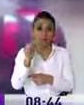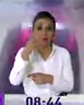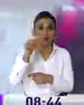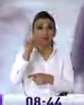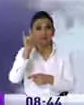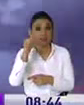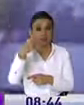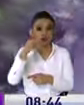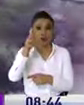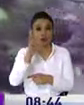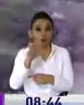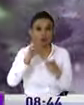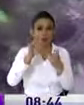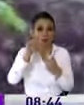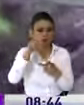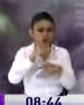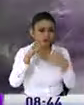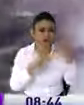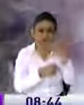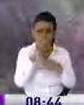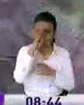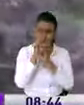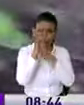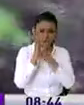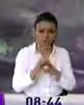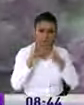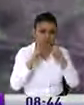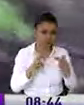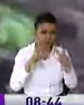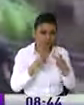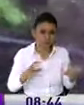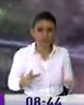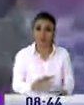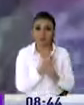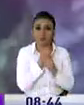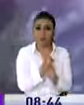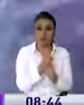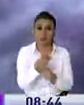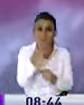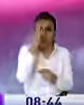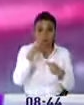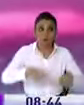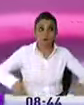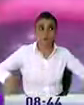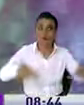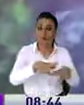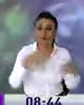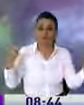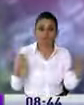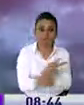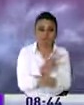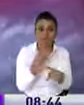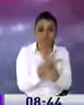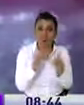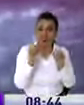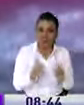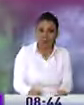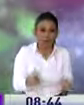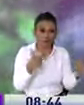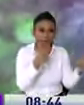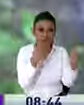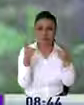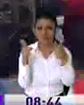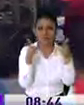cabeza agentes de la ULCO, no descuidaron ningún detalle de seguridad. Sabían que se movilizaban en zona caliente y tenían que estar atentos a